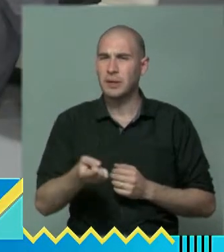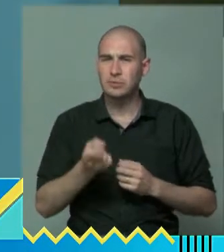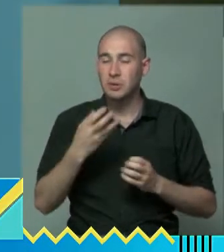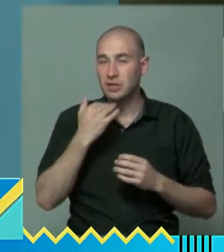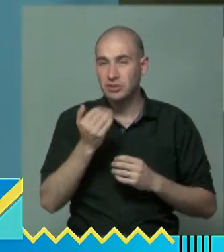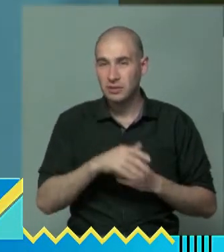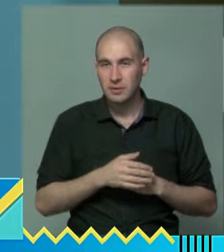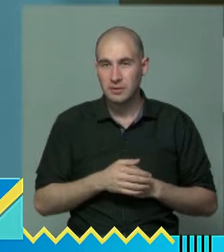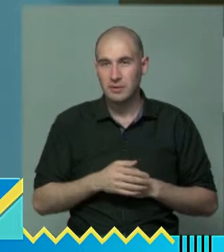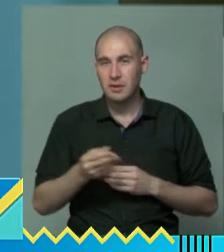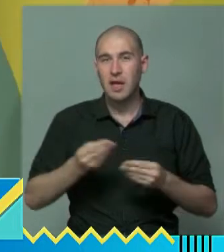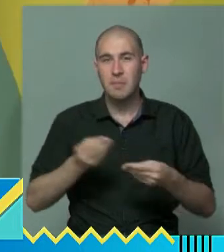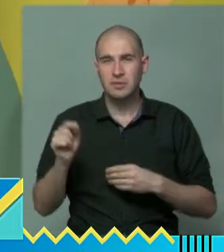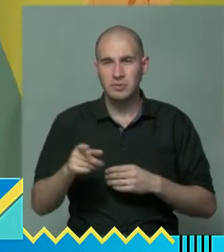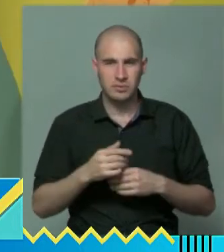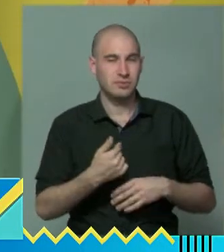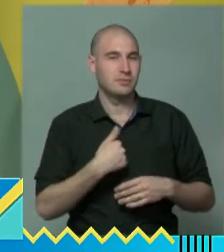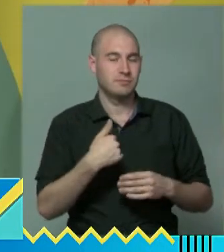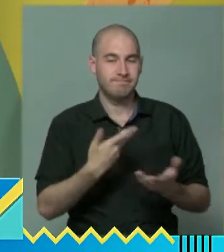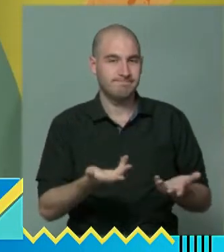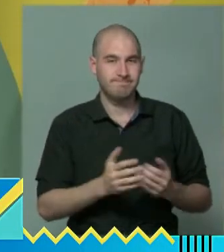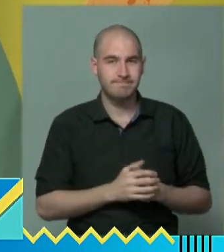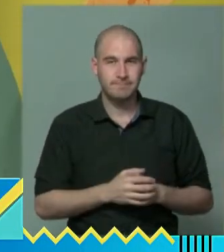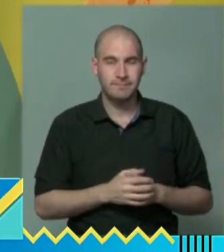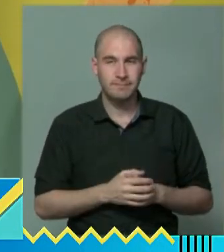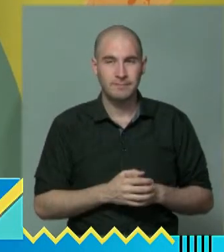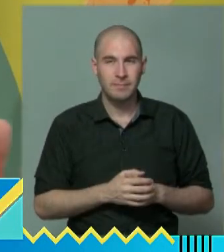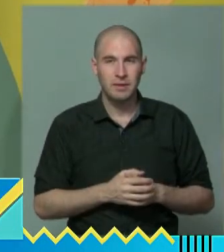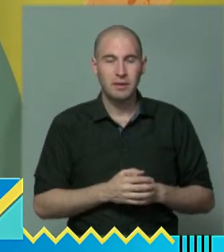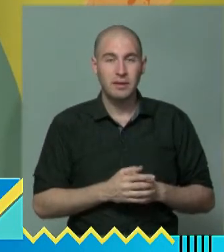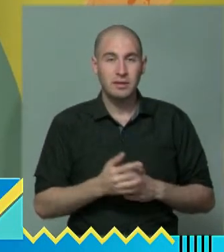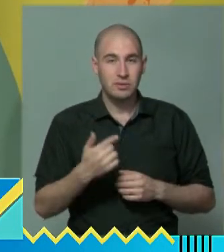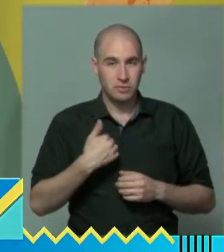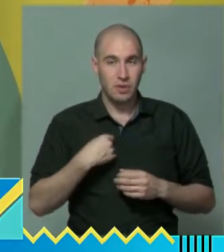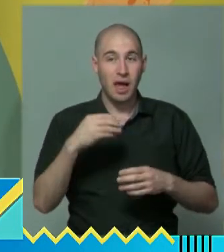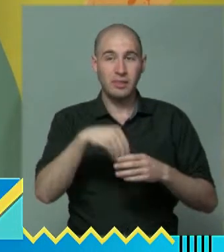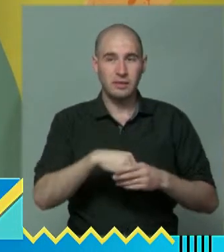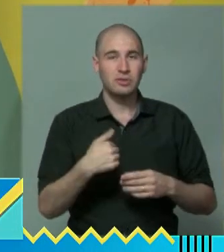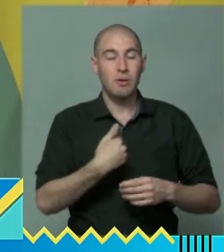si dentro de las empresas han... No tenemos, digamos, nosotros,